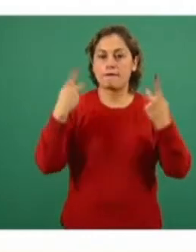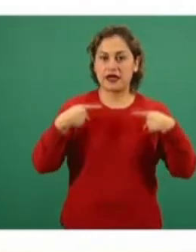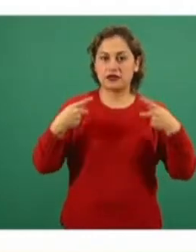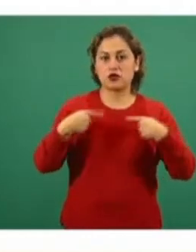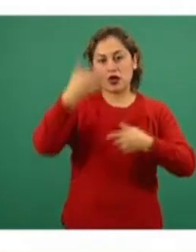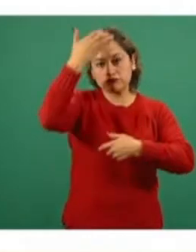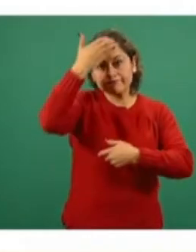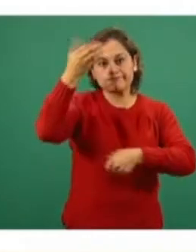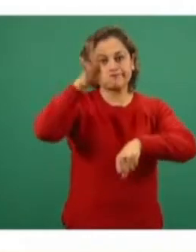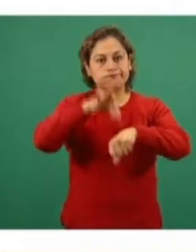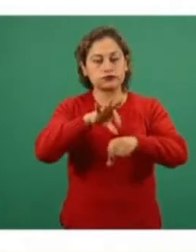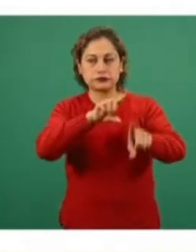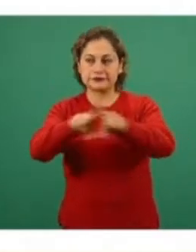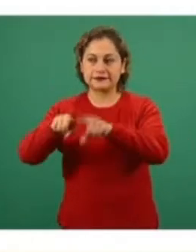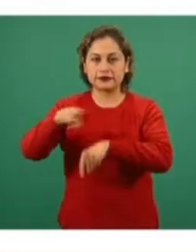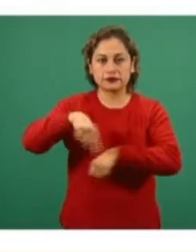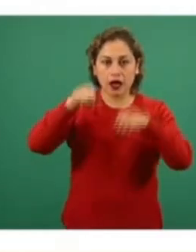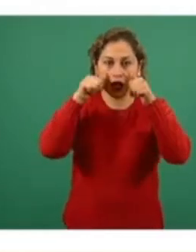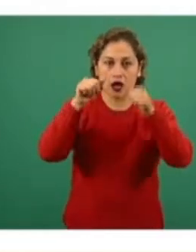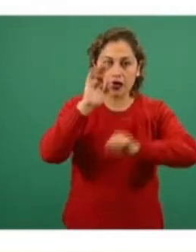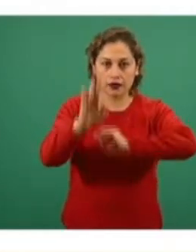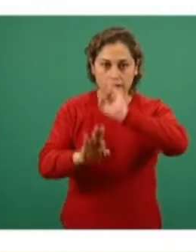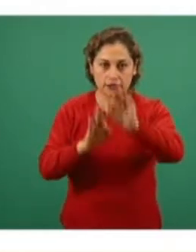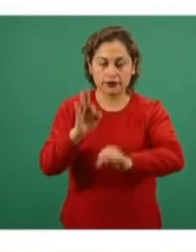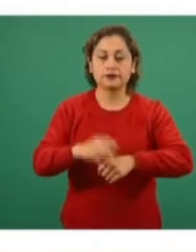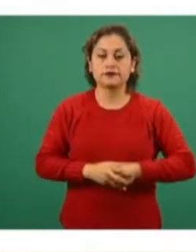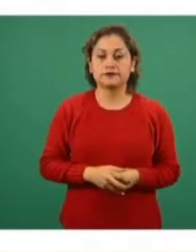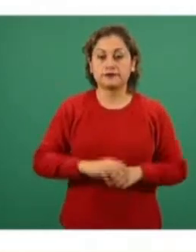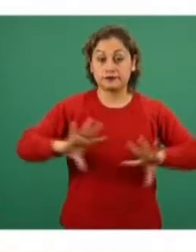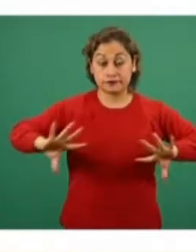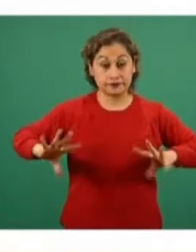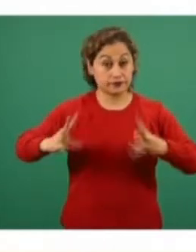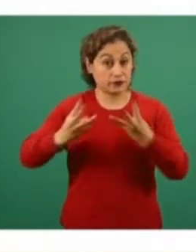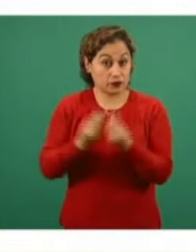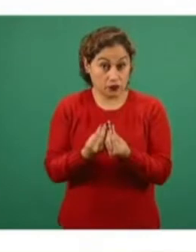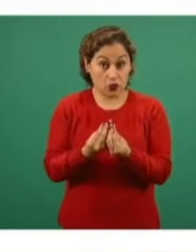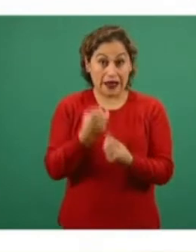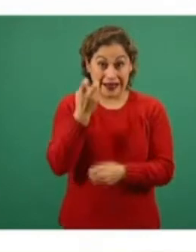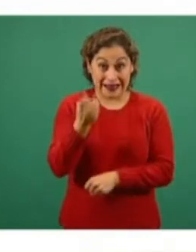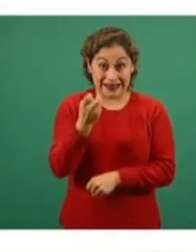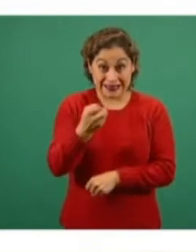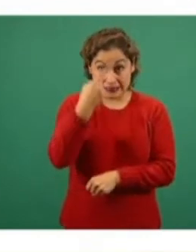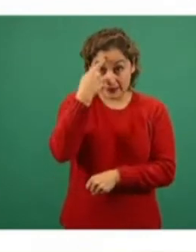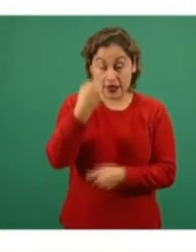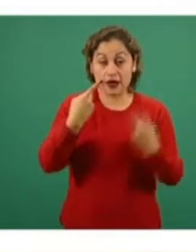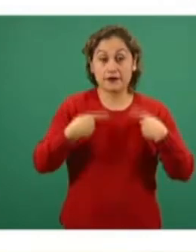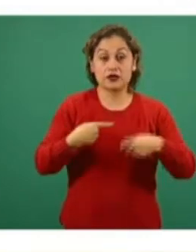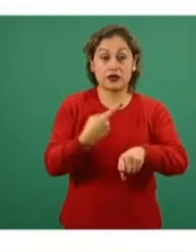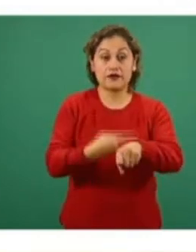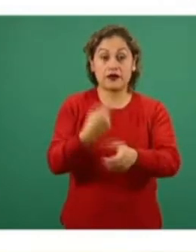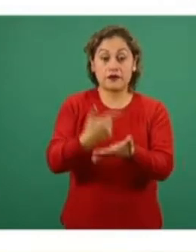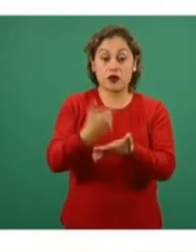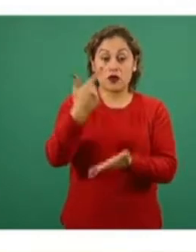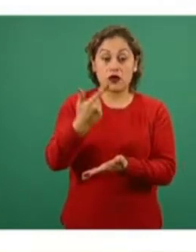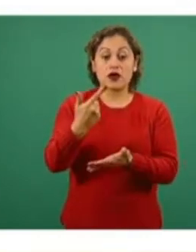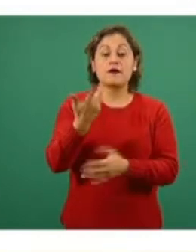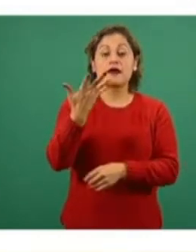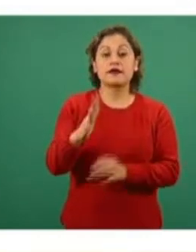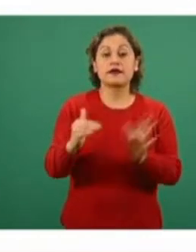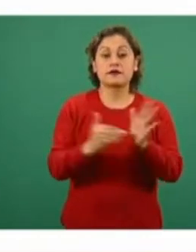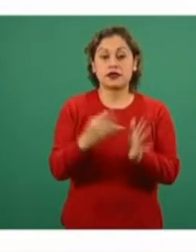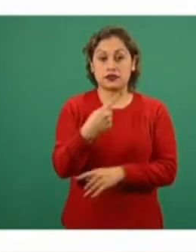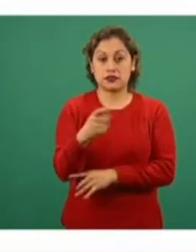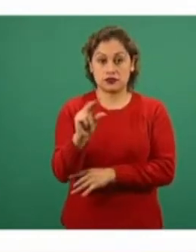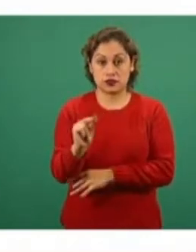Del total de las camas que se tienen habilitadas para la atención de pacientes críticos, que son